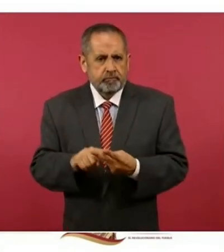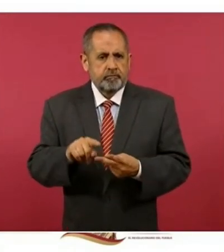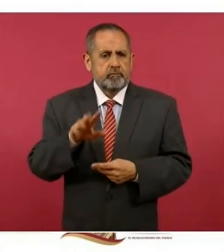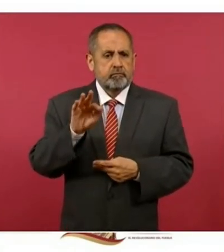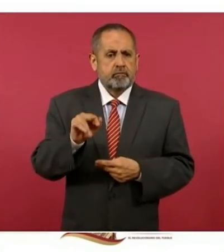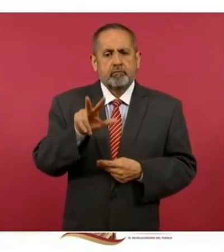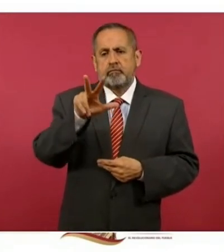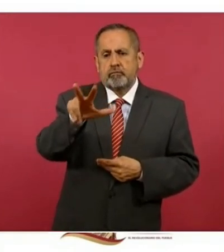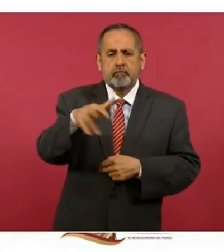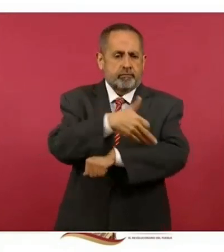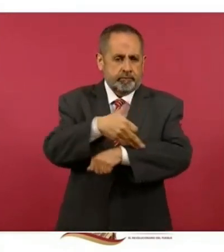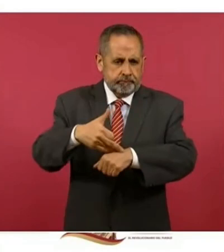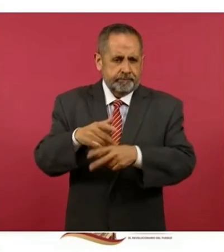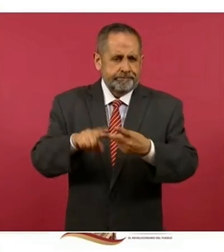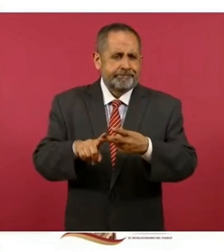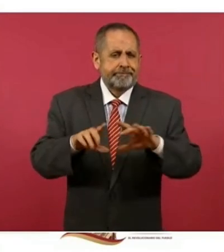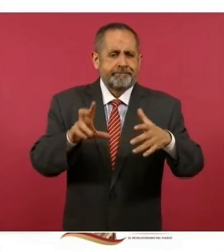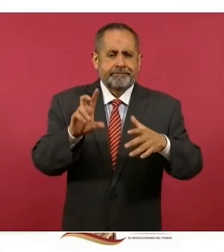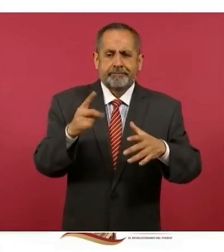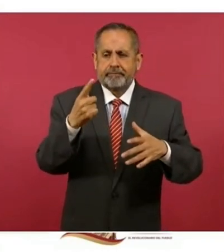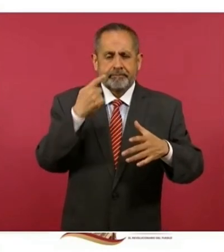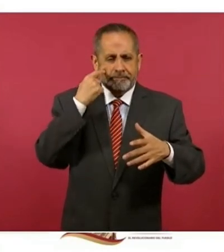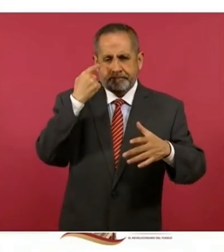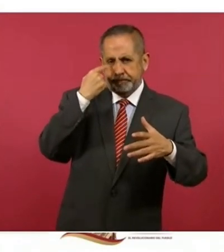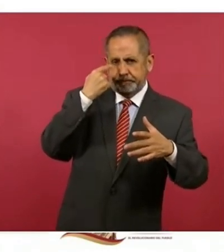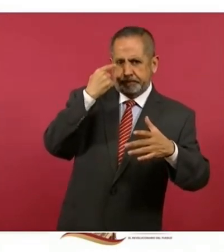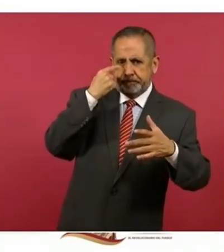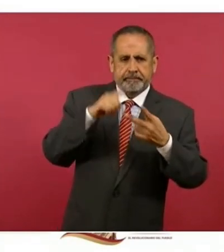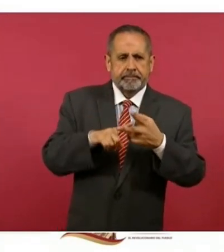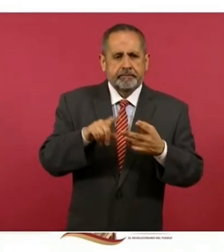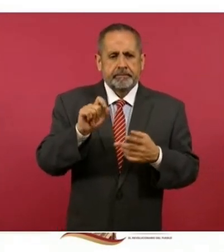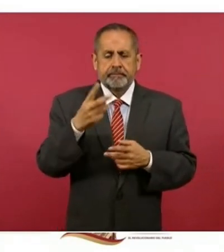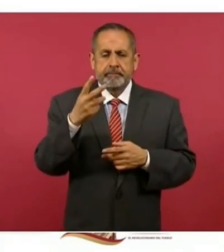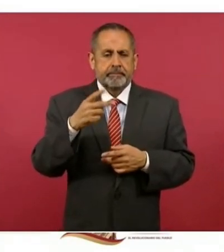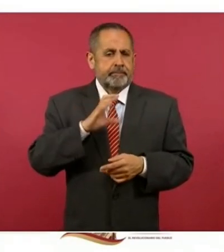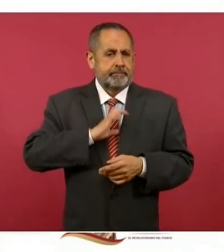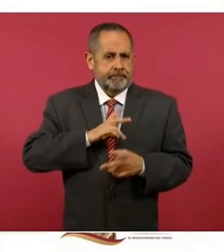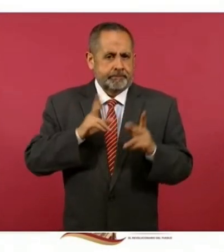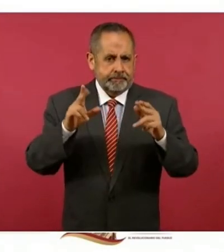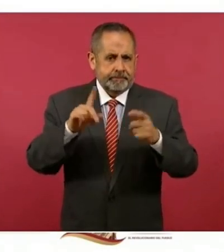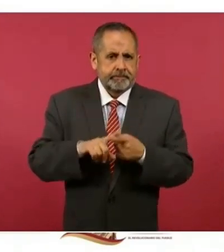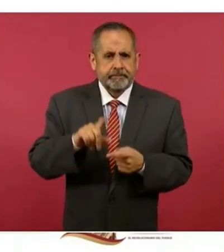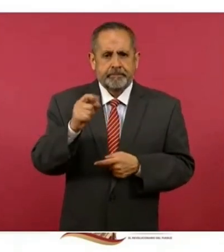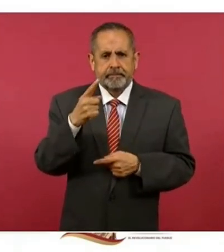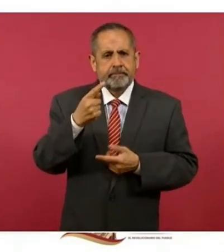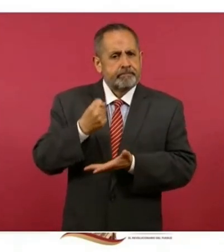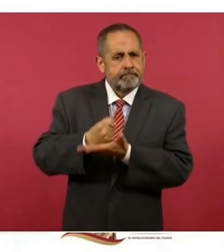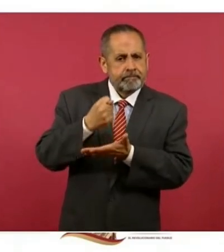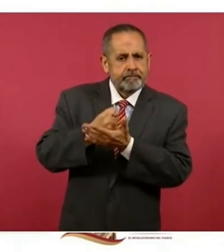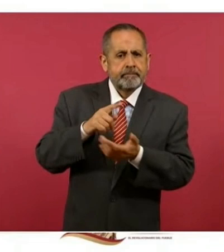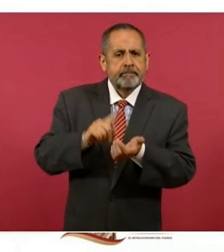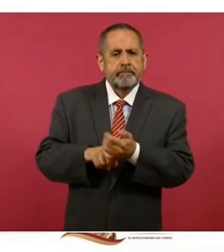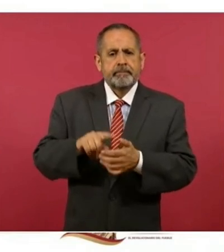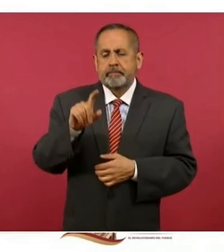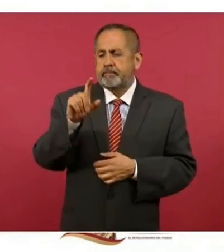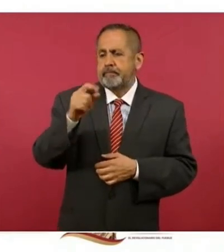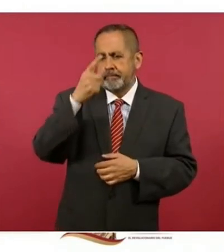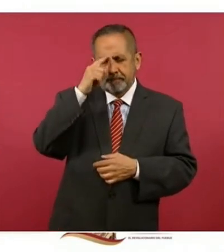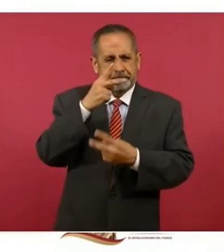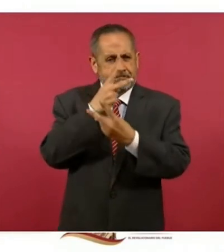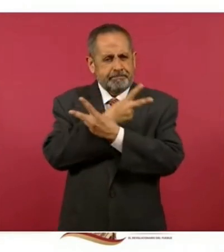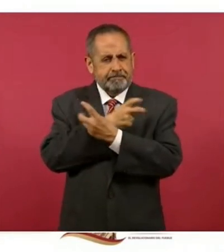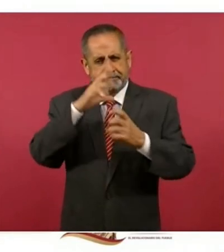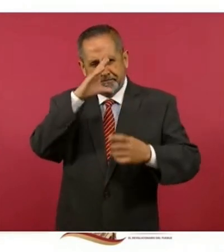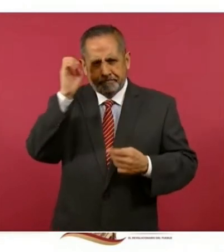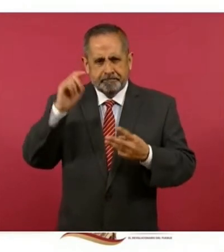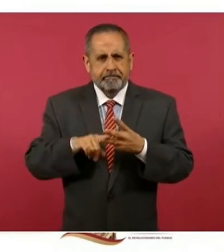48 médicos familiares, 31 oftalmólogos, 23 nefrólogos, 21 intensivistas, 20 médicos imagenólogos,